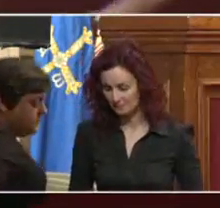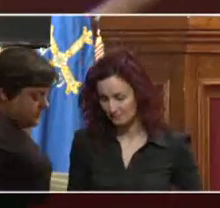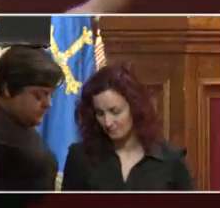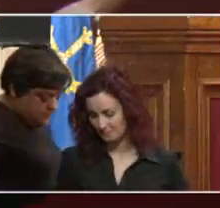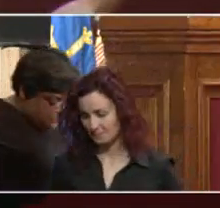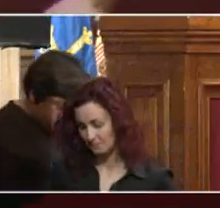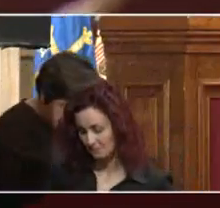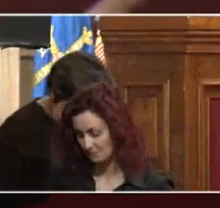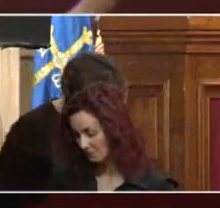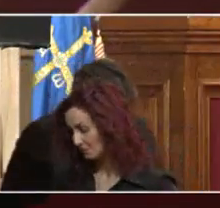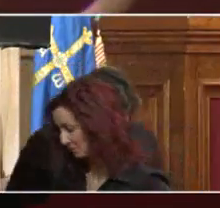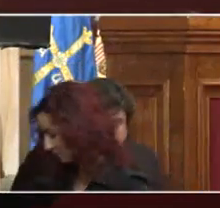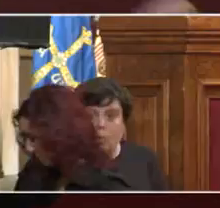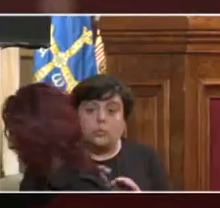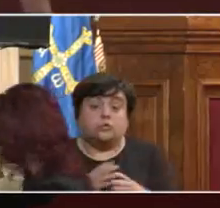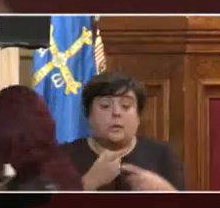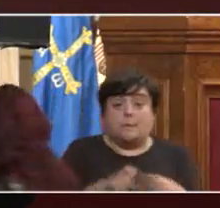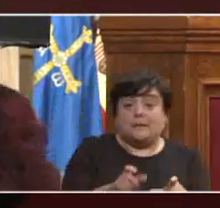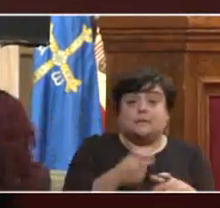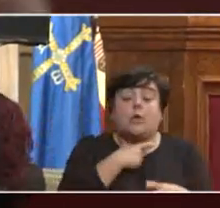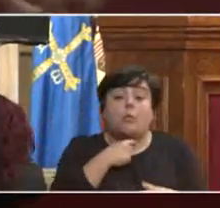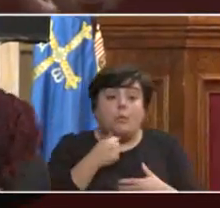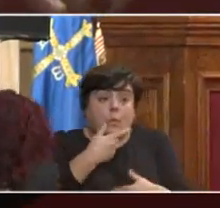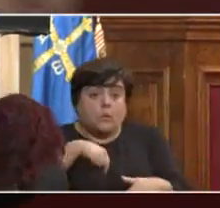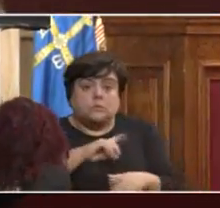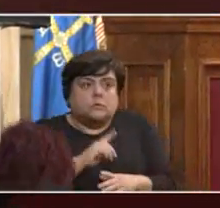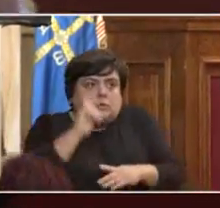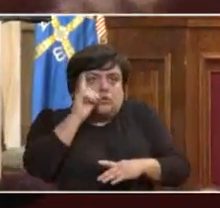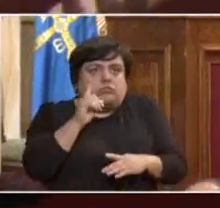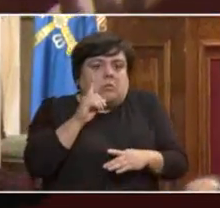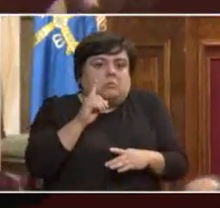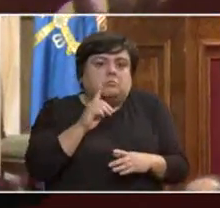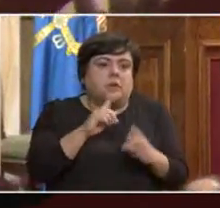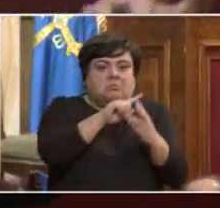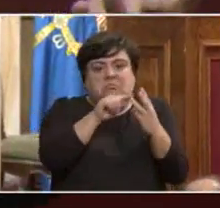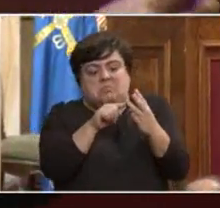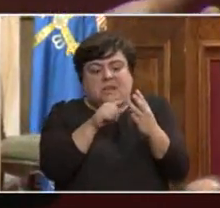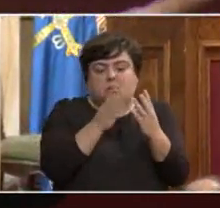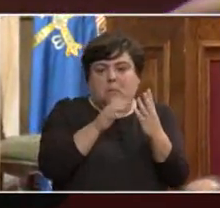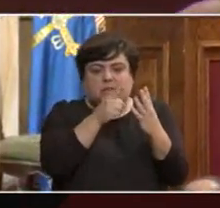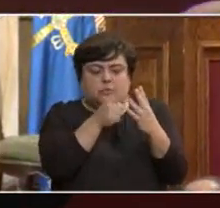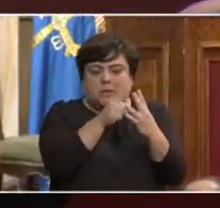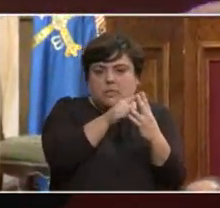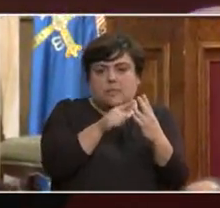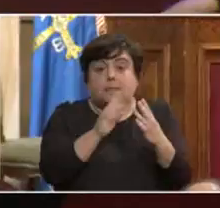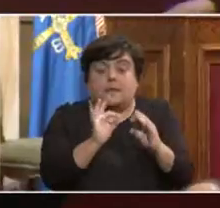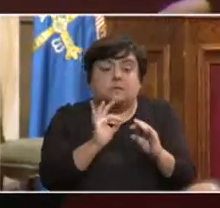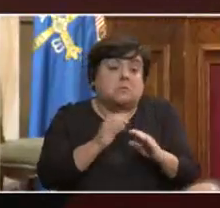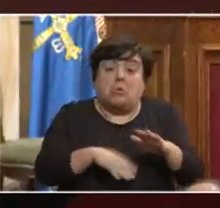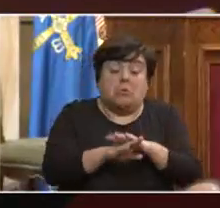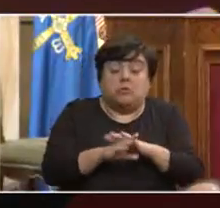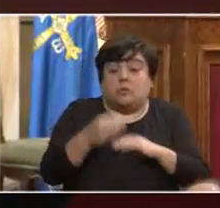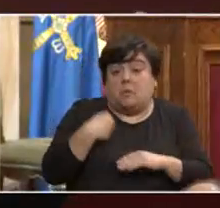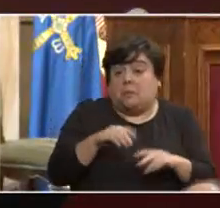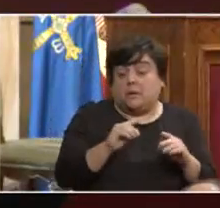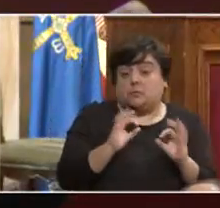parte de nuestro humorismo creo que, no sabría decirte cuánto, pero tres cuartas partes de lo que hacemos fue siempre el mismo, por